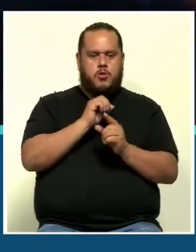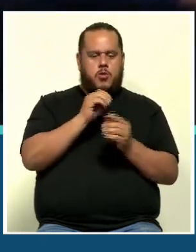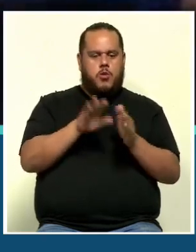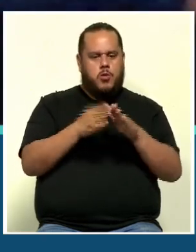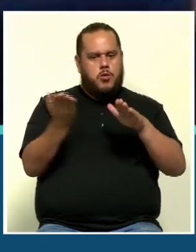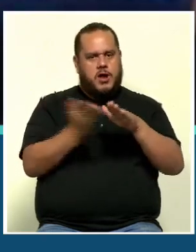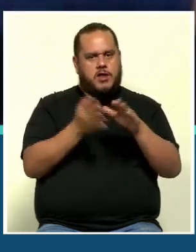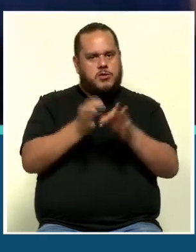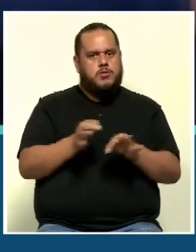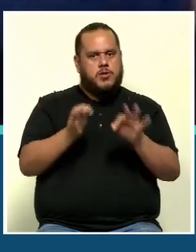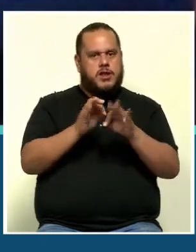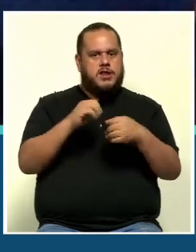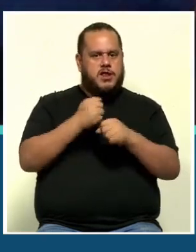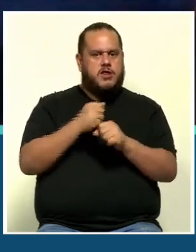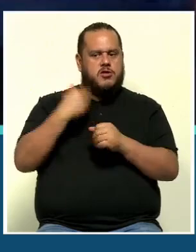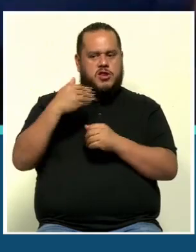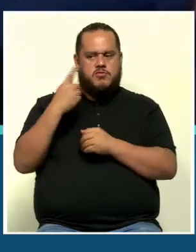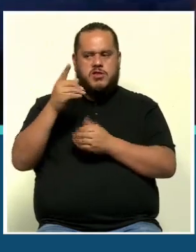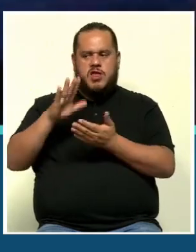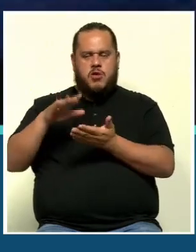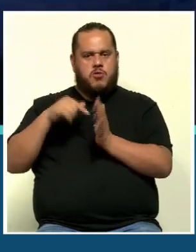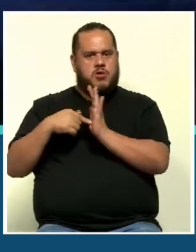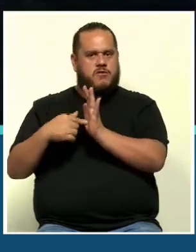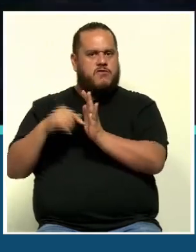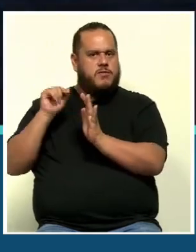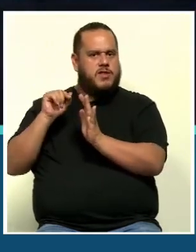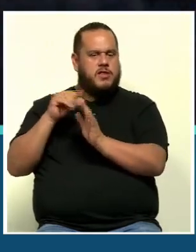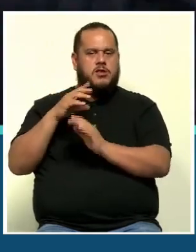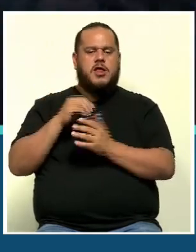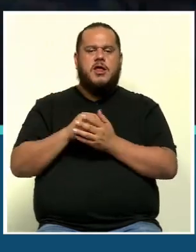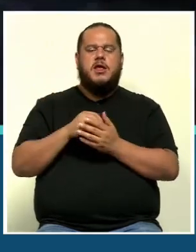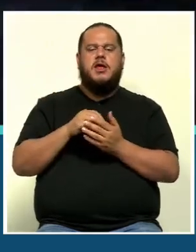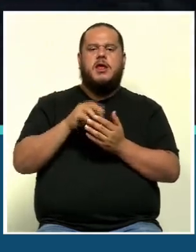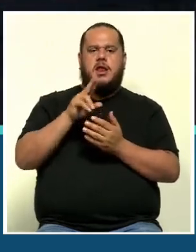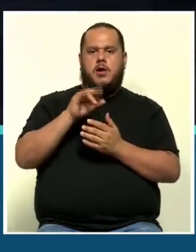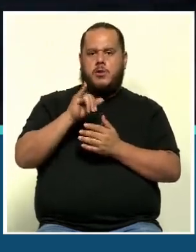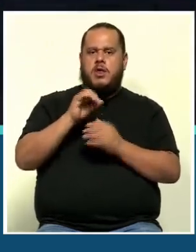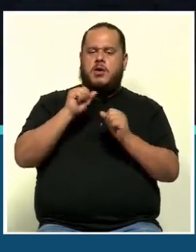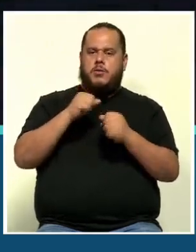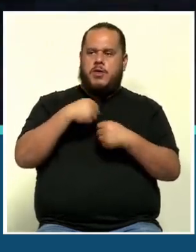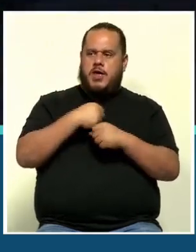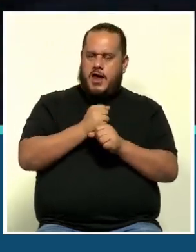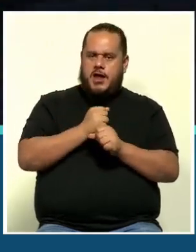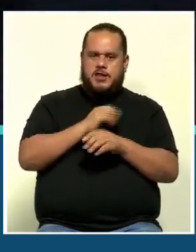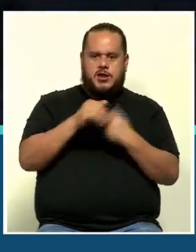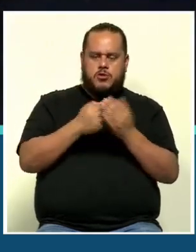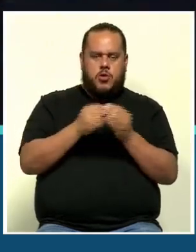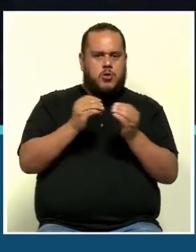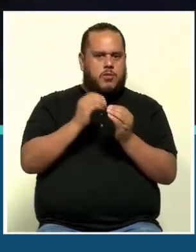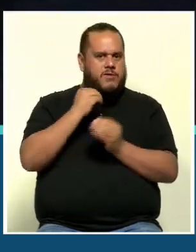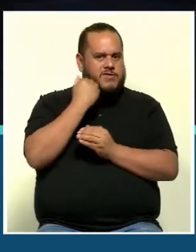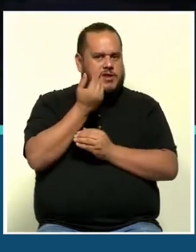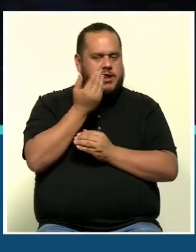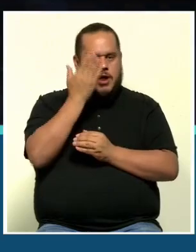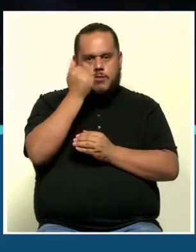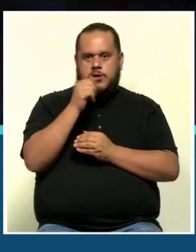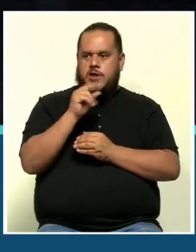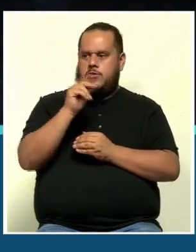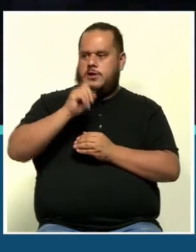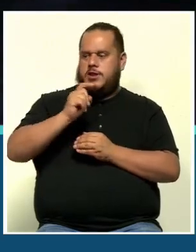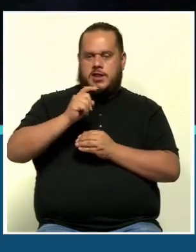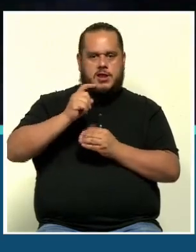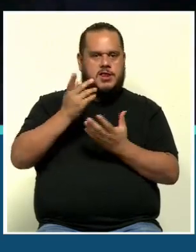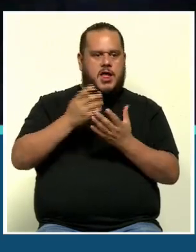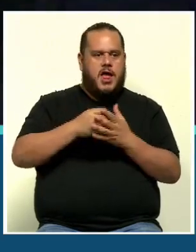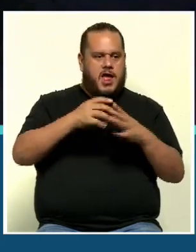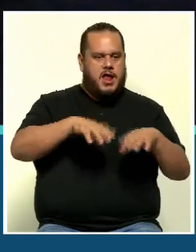originó luego de un informe de estos y que la UIF es quien puede realizar la trazabilidad con mayor facilidad, ya que no requieren el